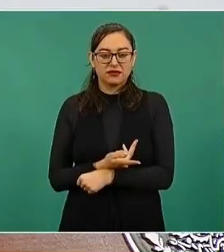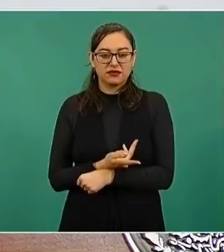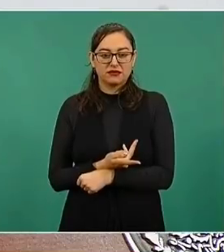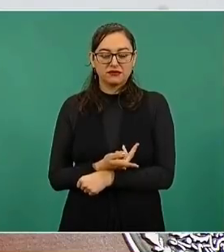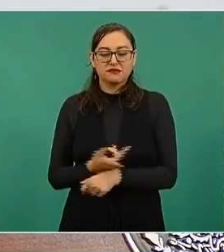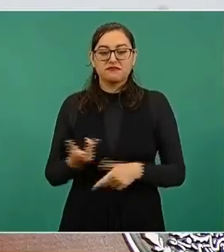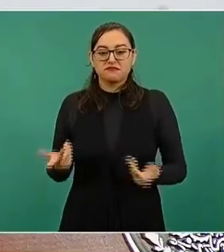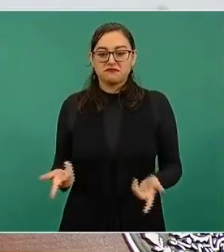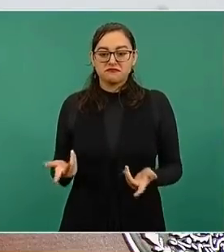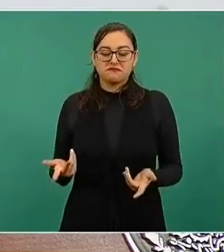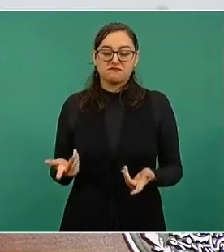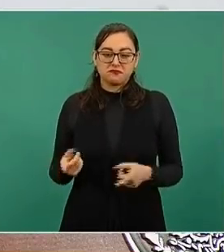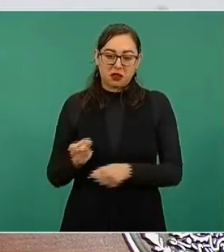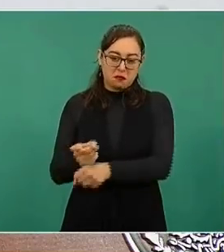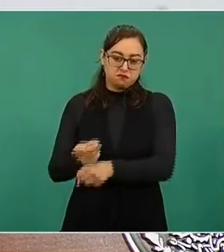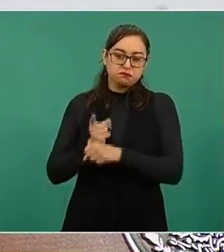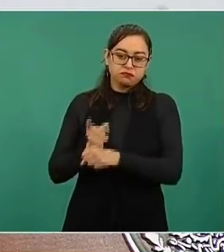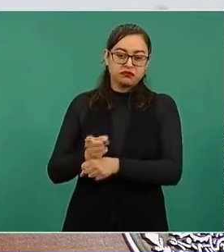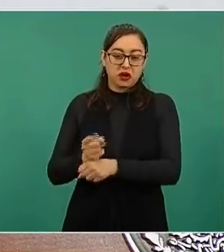de un cañonazo,